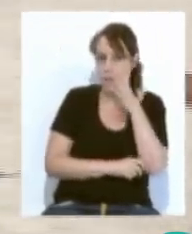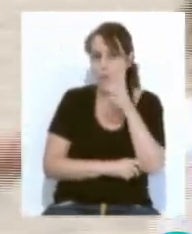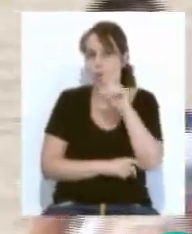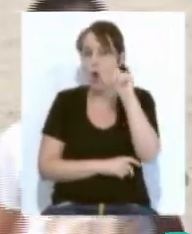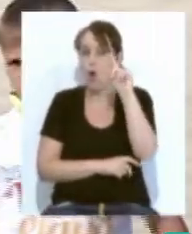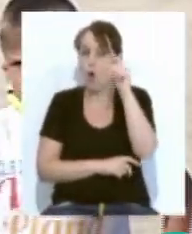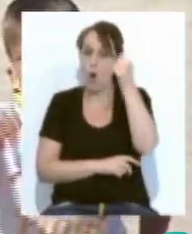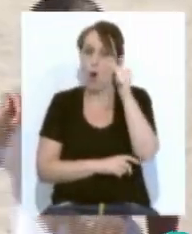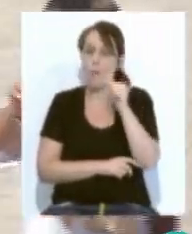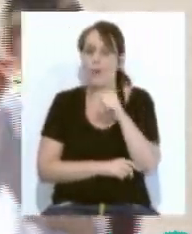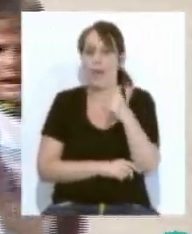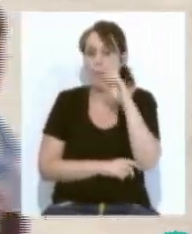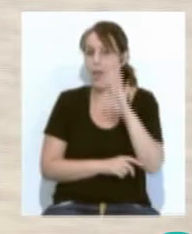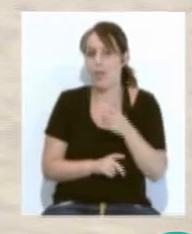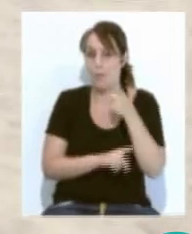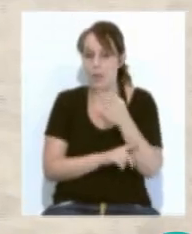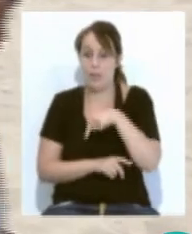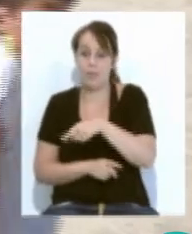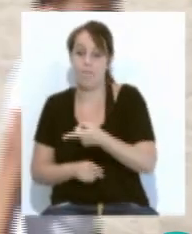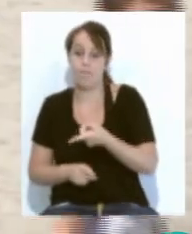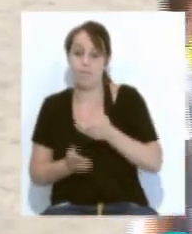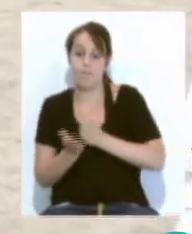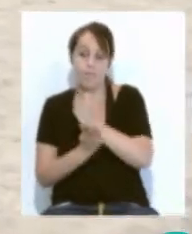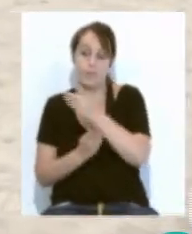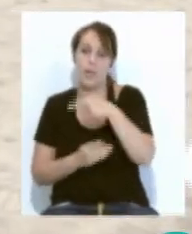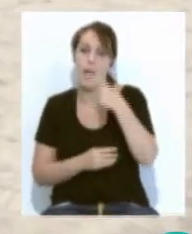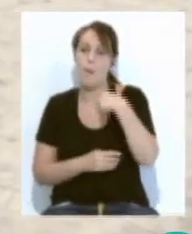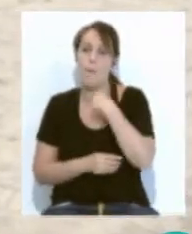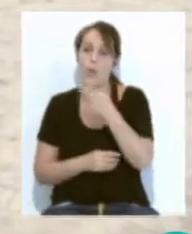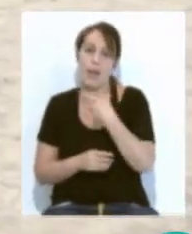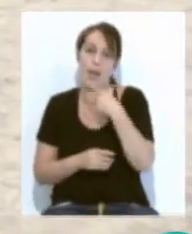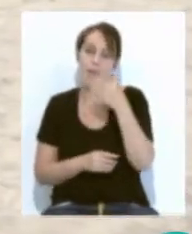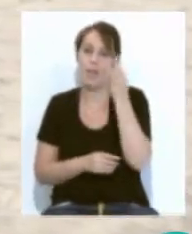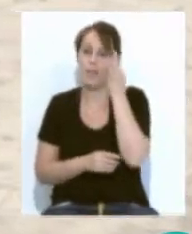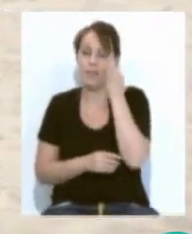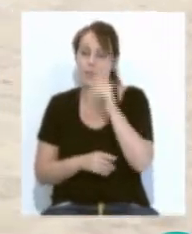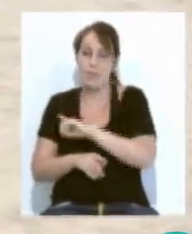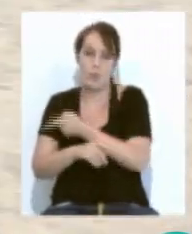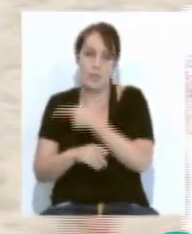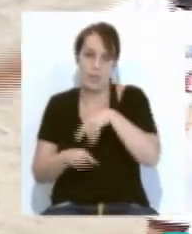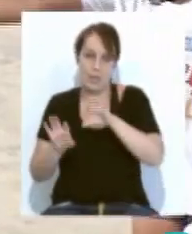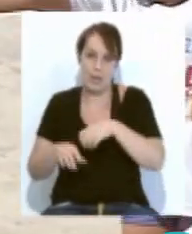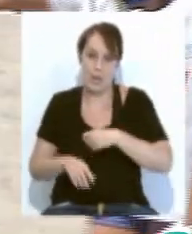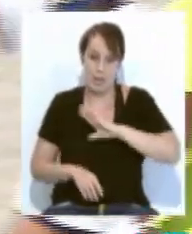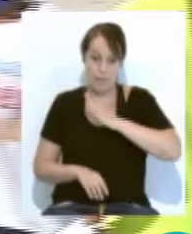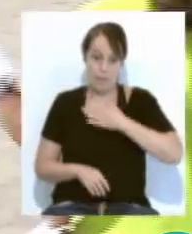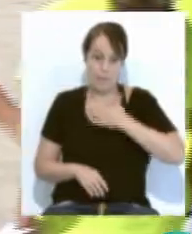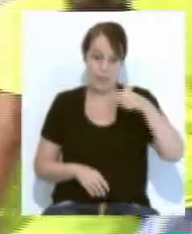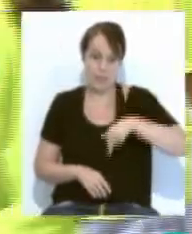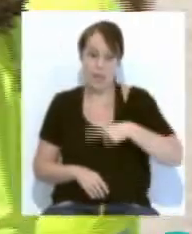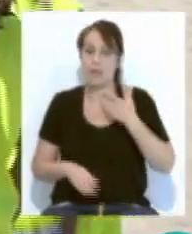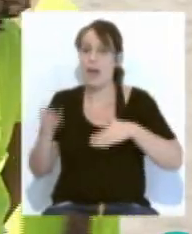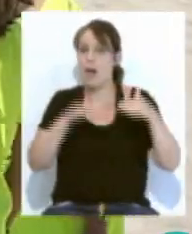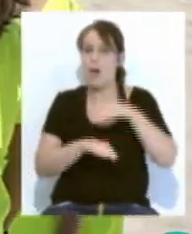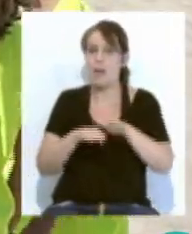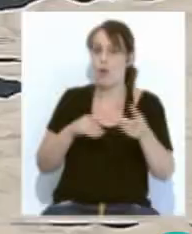reconocer y dar voz a las deportistas de Cádiz. Ya mañana jueves será el turno de la nadadora Fátima Sousi Ayuso